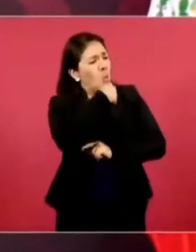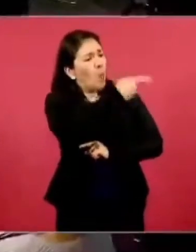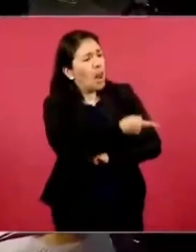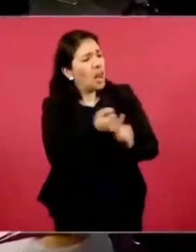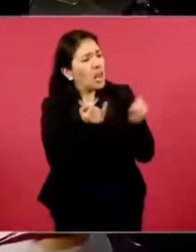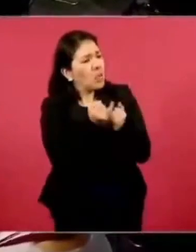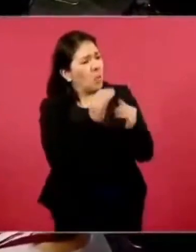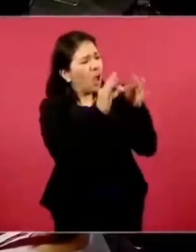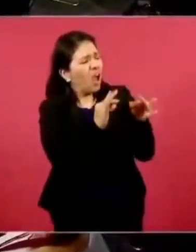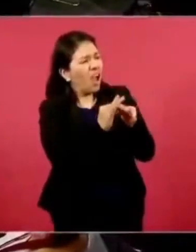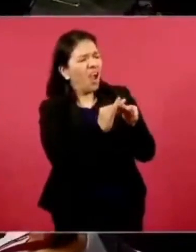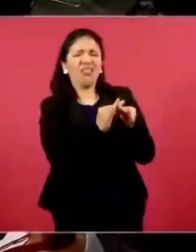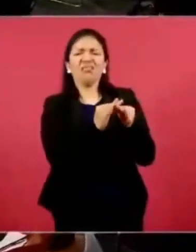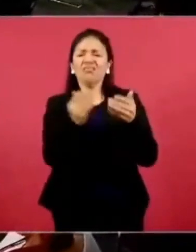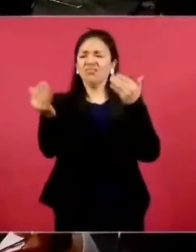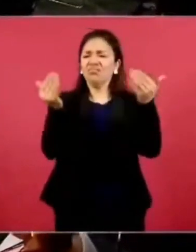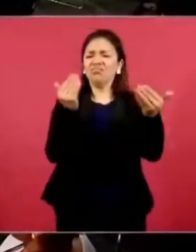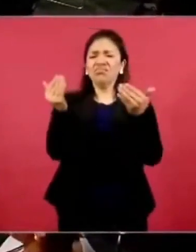Dices, bueno, ¿cuál es la diferencia?